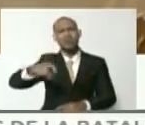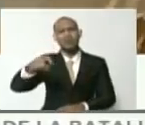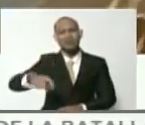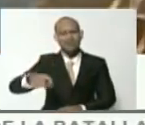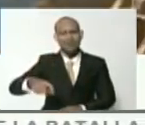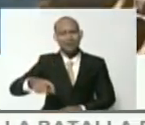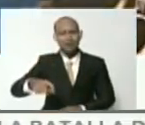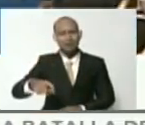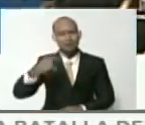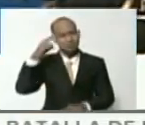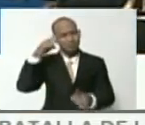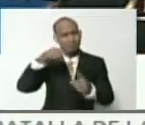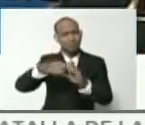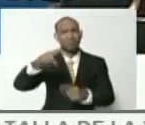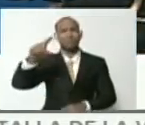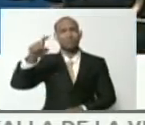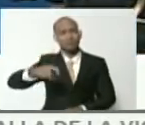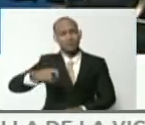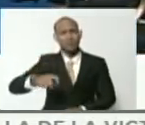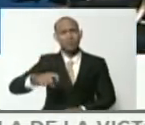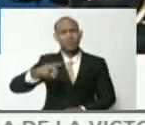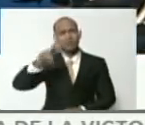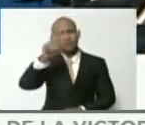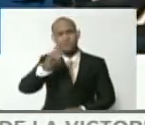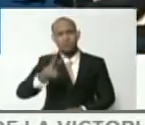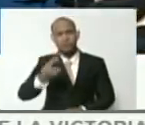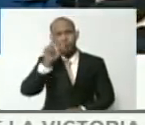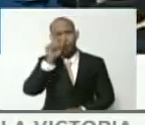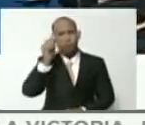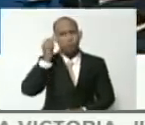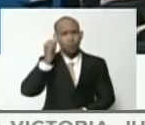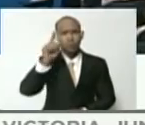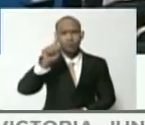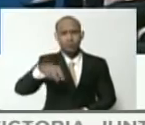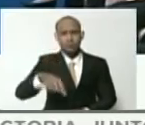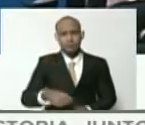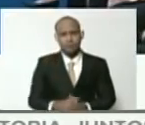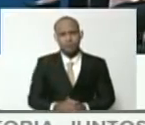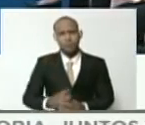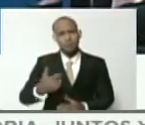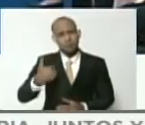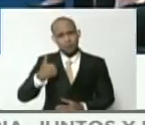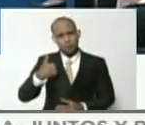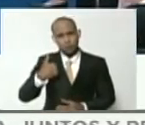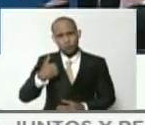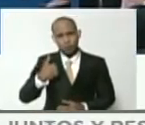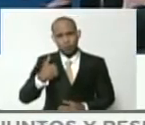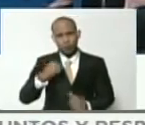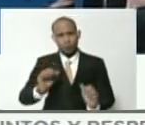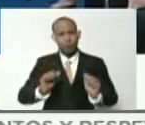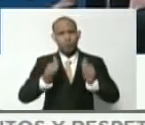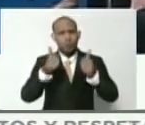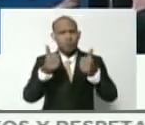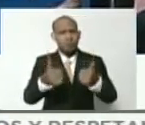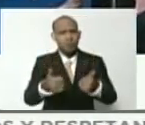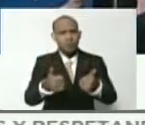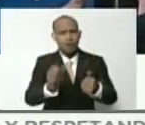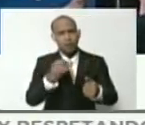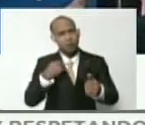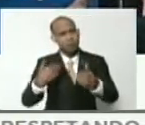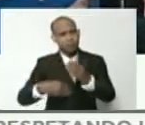necesidades de los venezolanas y venezolanos. Yo voy a partir, pero